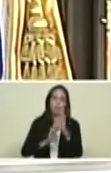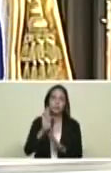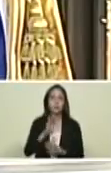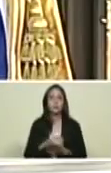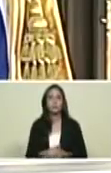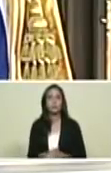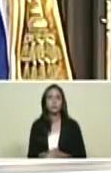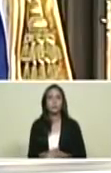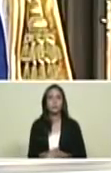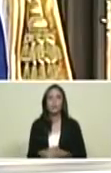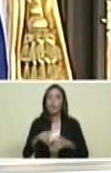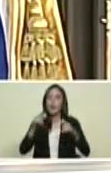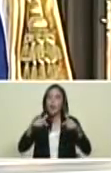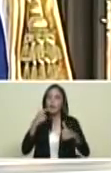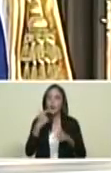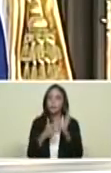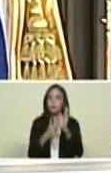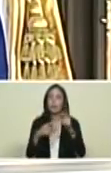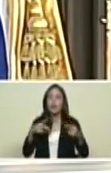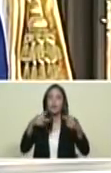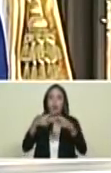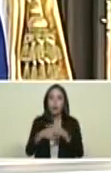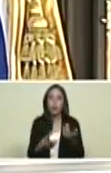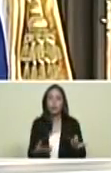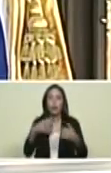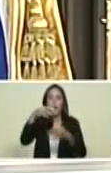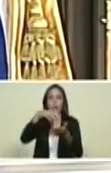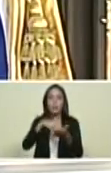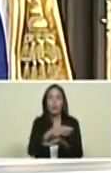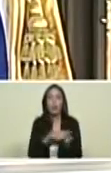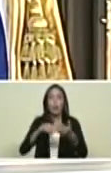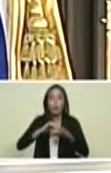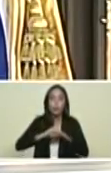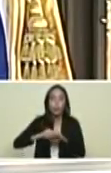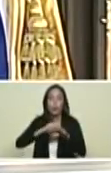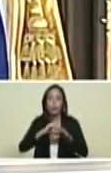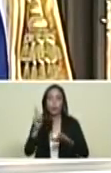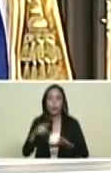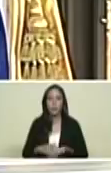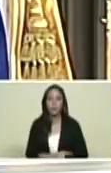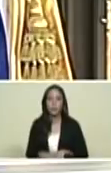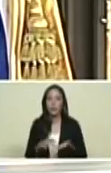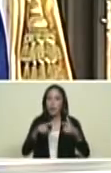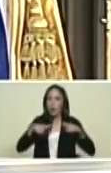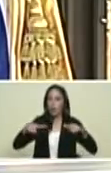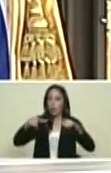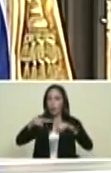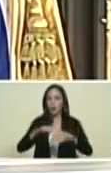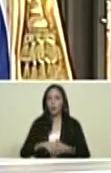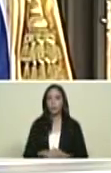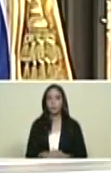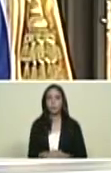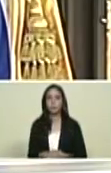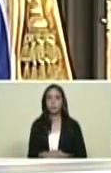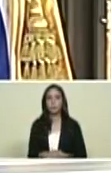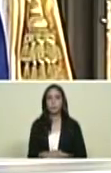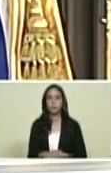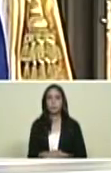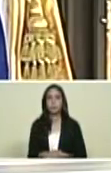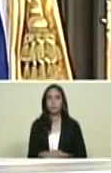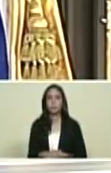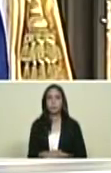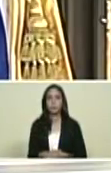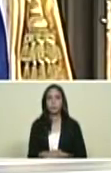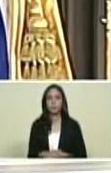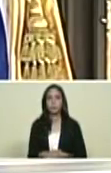permiso. Aquí estamos, la inauguración en el estado Trujillo, sector La Pueblita. Saludos a la gente del sector La